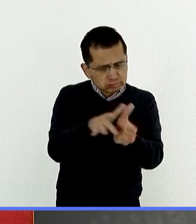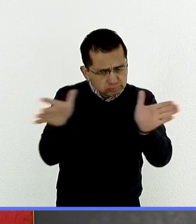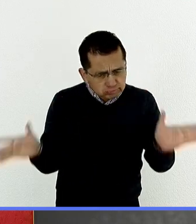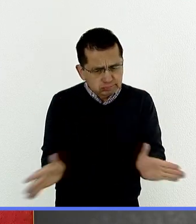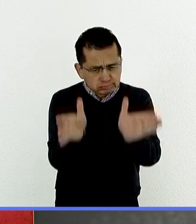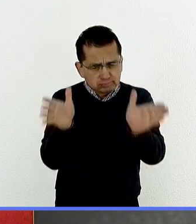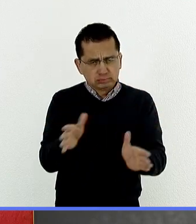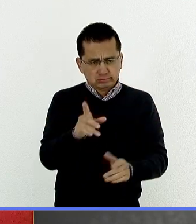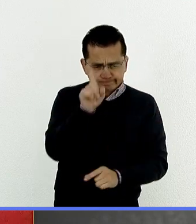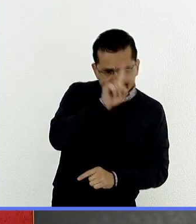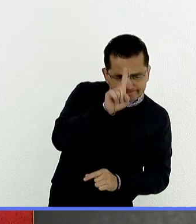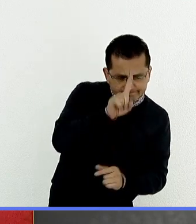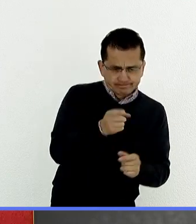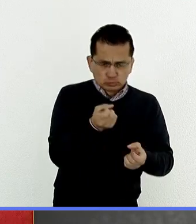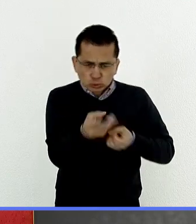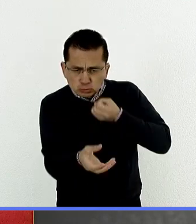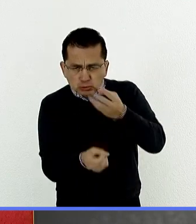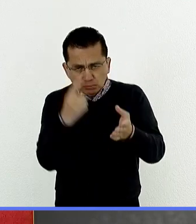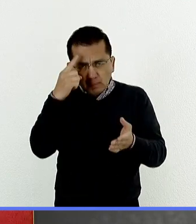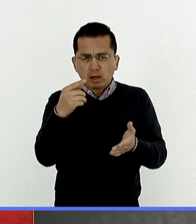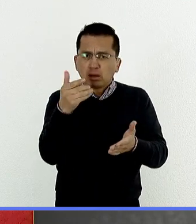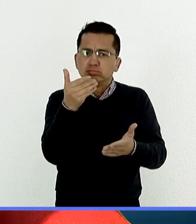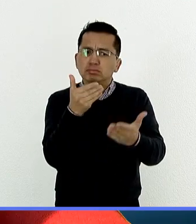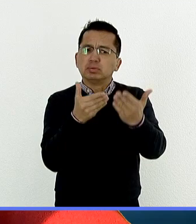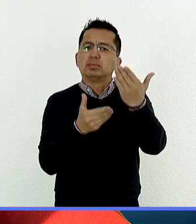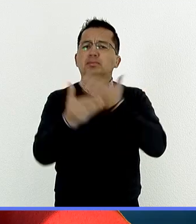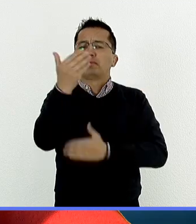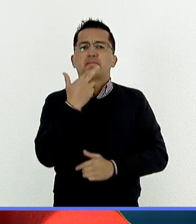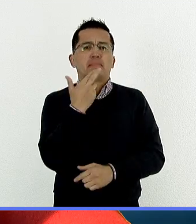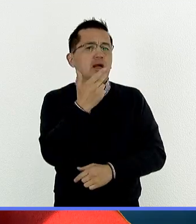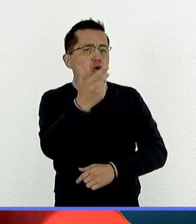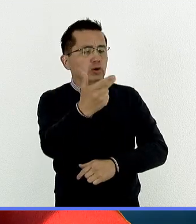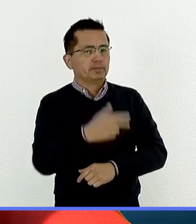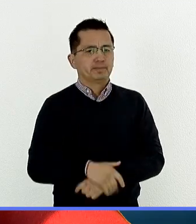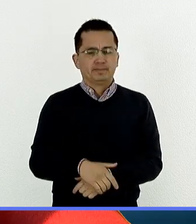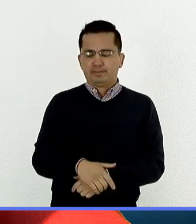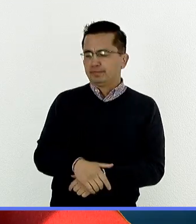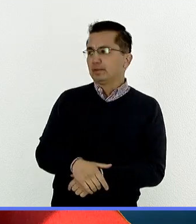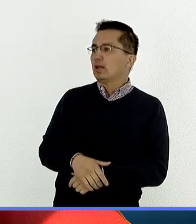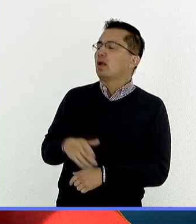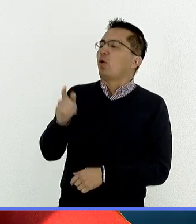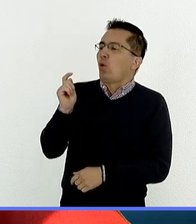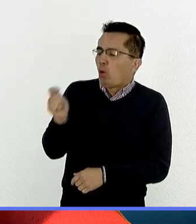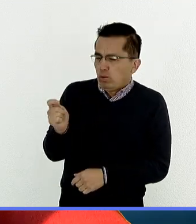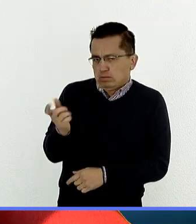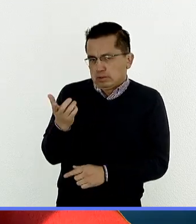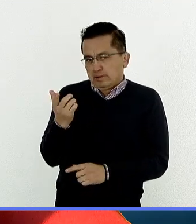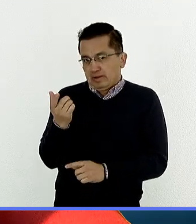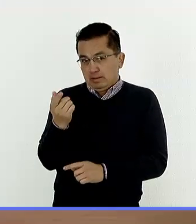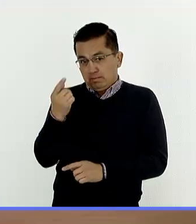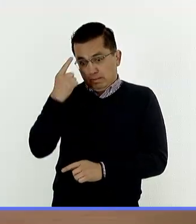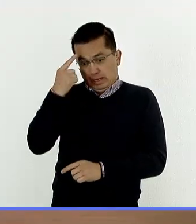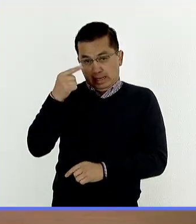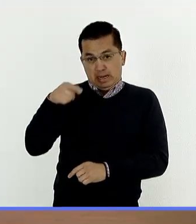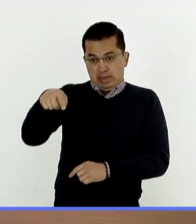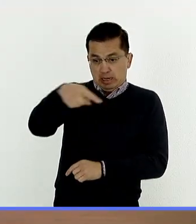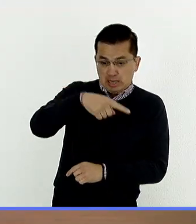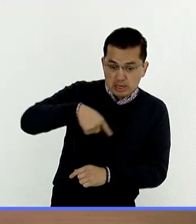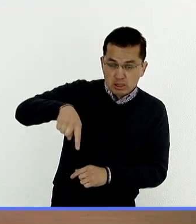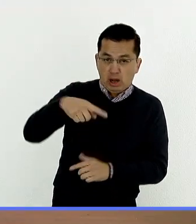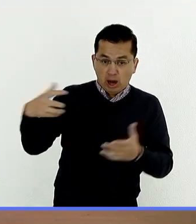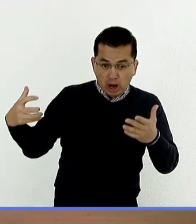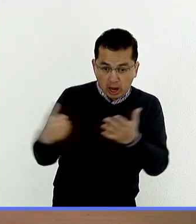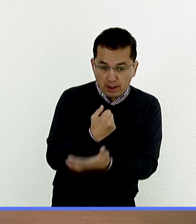continuar su desarrollo muy bien doctor y el objetivo central por supuesto es que participe y represente a México en este concurso